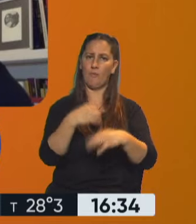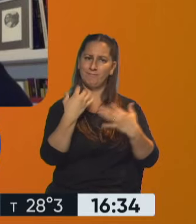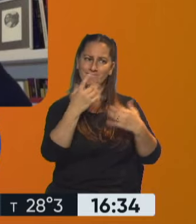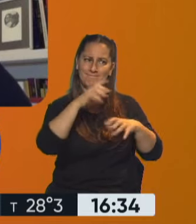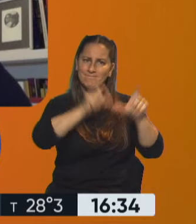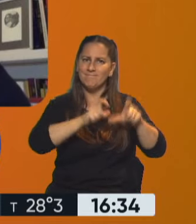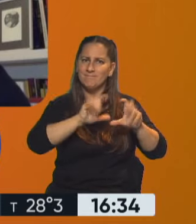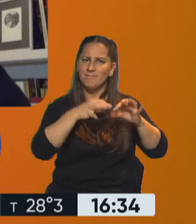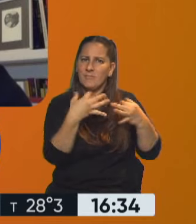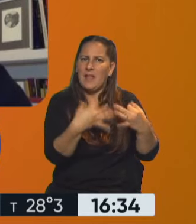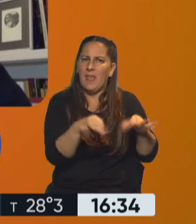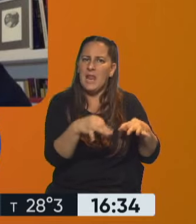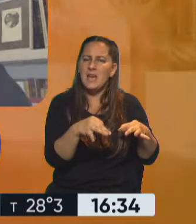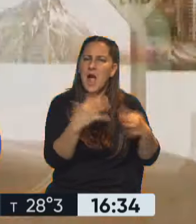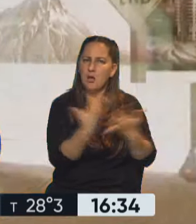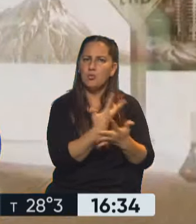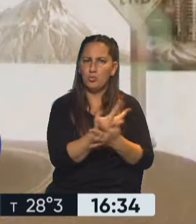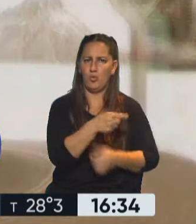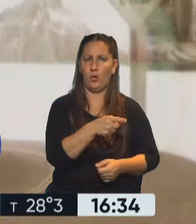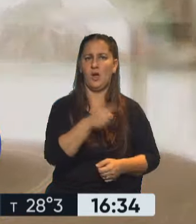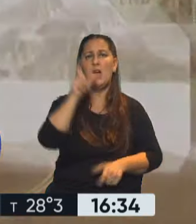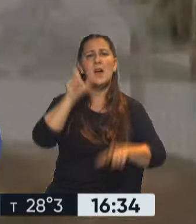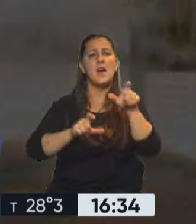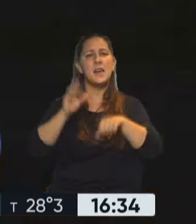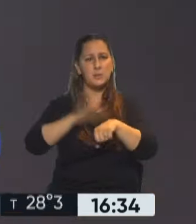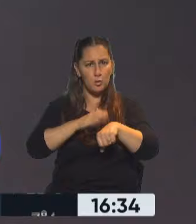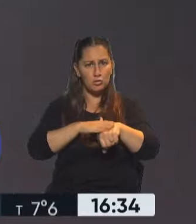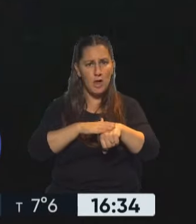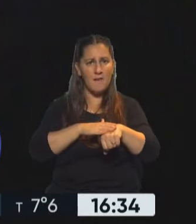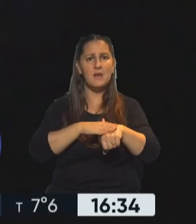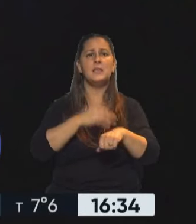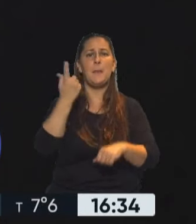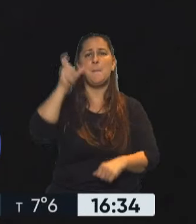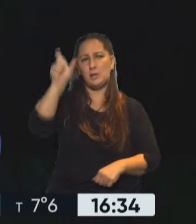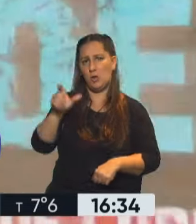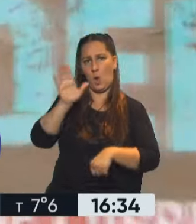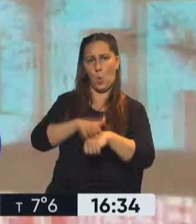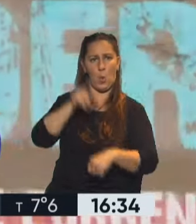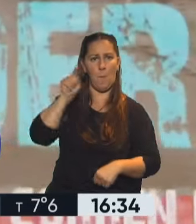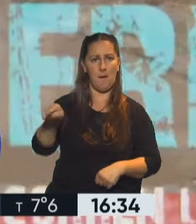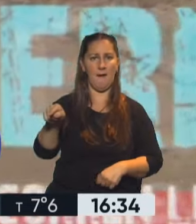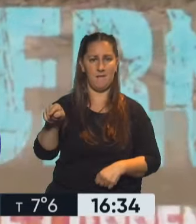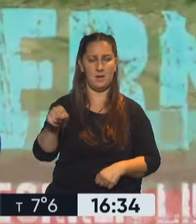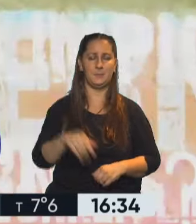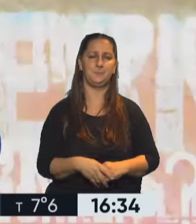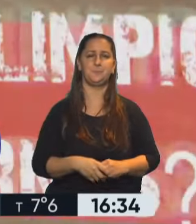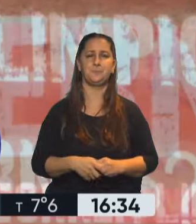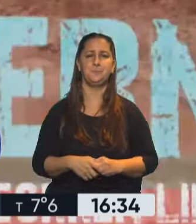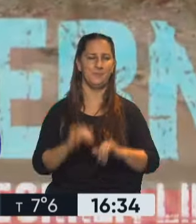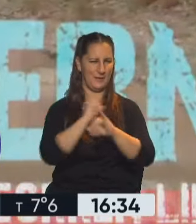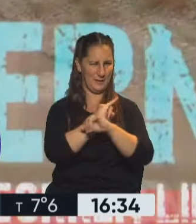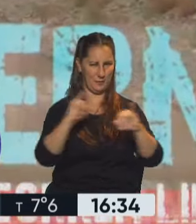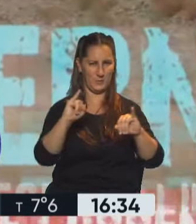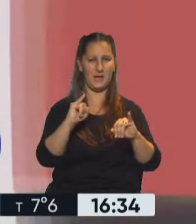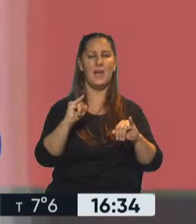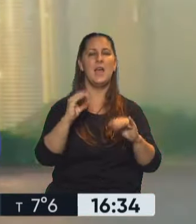esto la afecta doblemente. Hay responsables y hay culpables. Te voy a dar un dato. Está en un estudio de